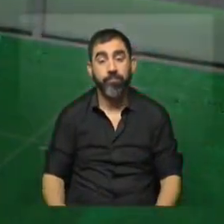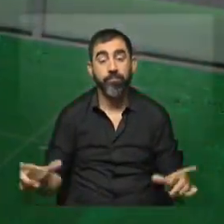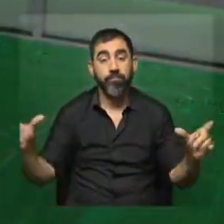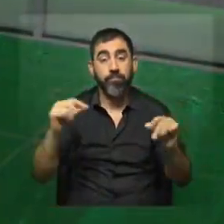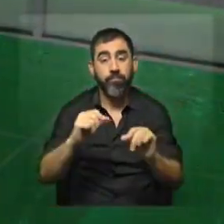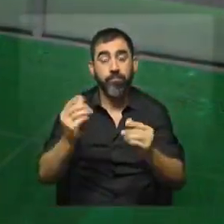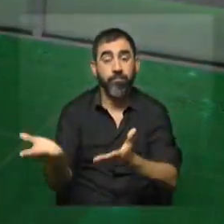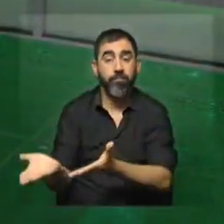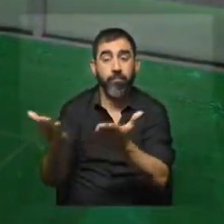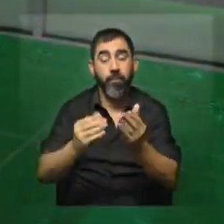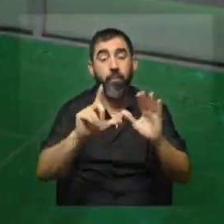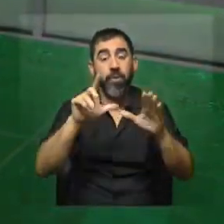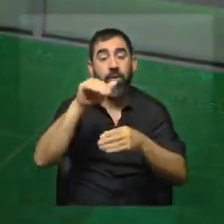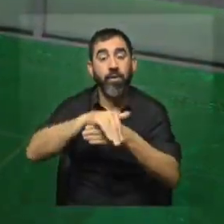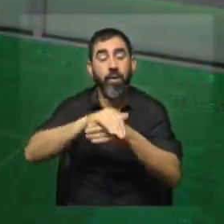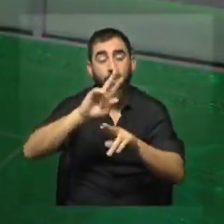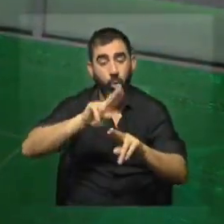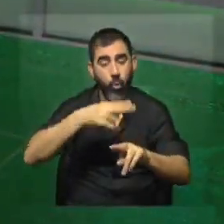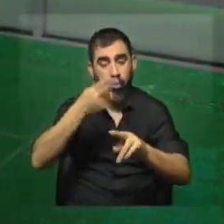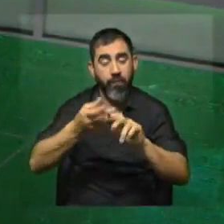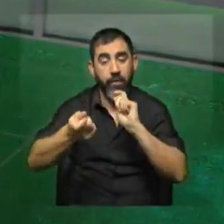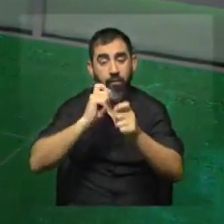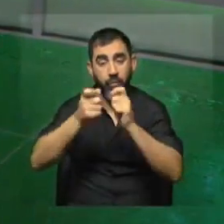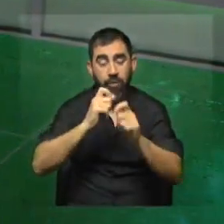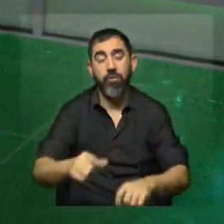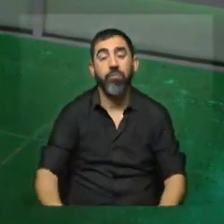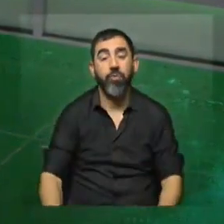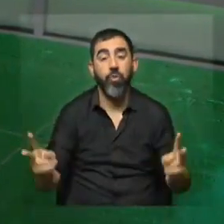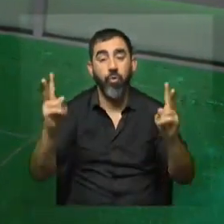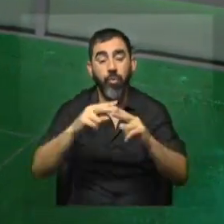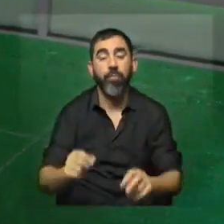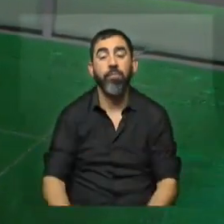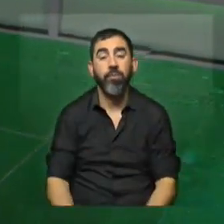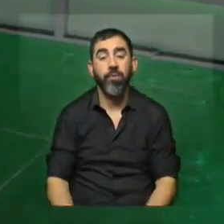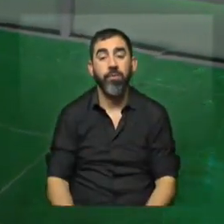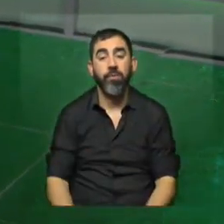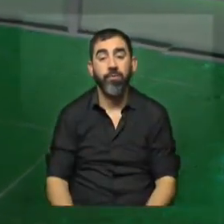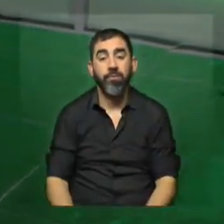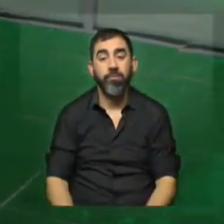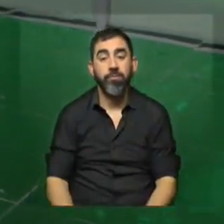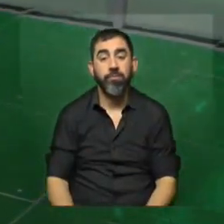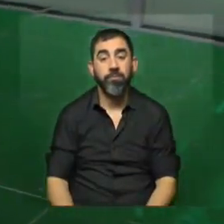Nos vamos, los invitamos como siempre a que nos acompañen a las 19 horas en nuestra edición central. Que pasen ustedes muy bien.